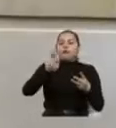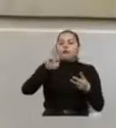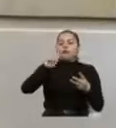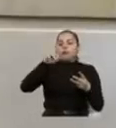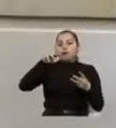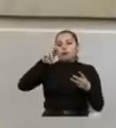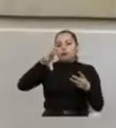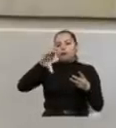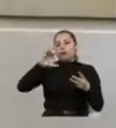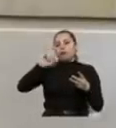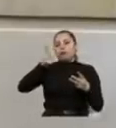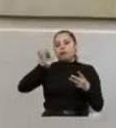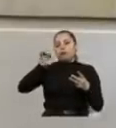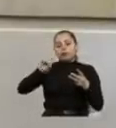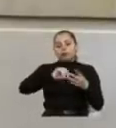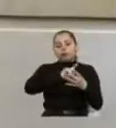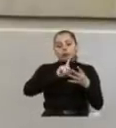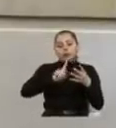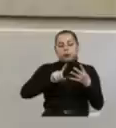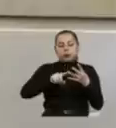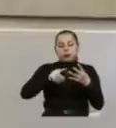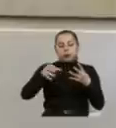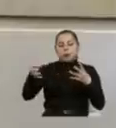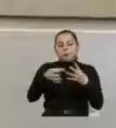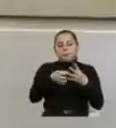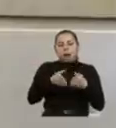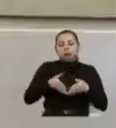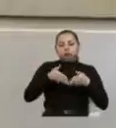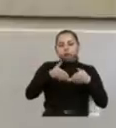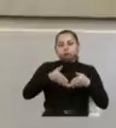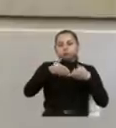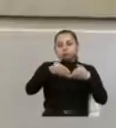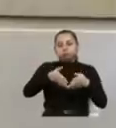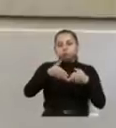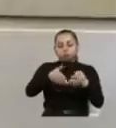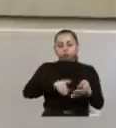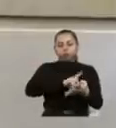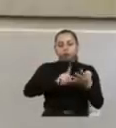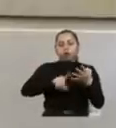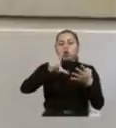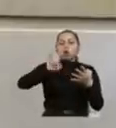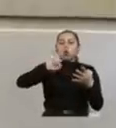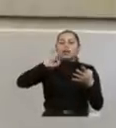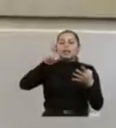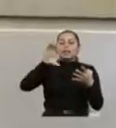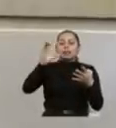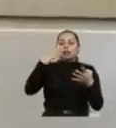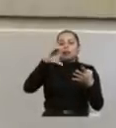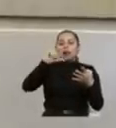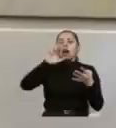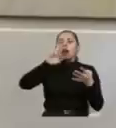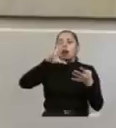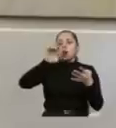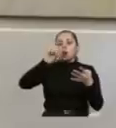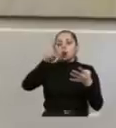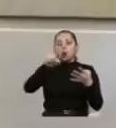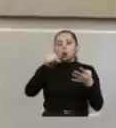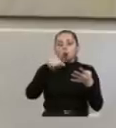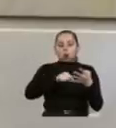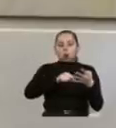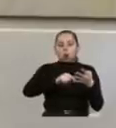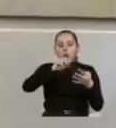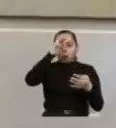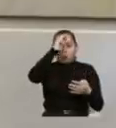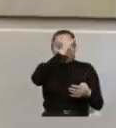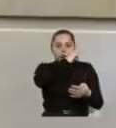Cubides, comandante de la Armada Nacional, general Luis Carlos Córdoba Avendaño, comandante